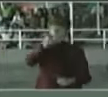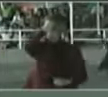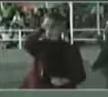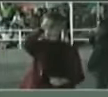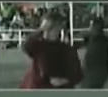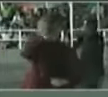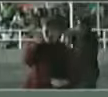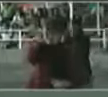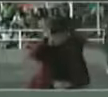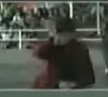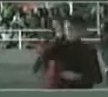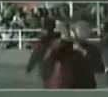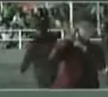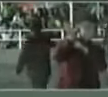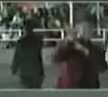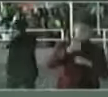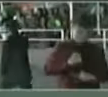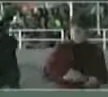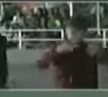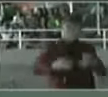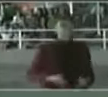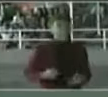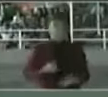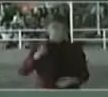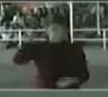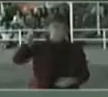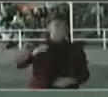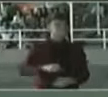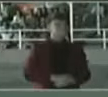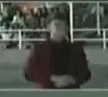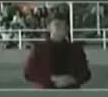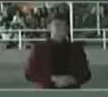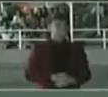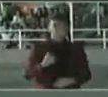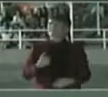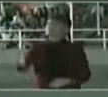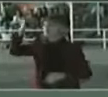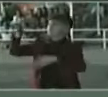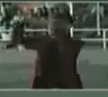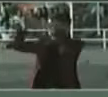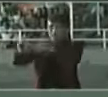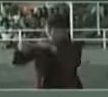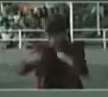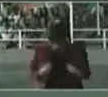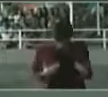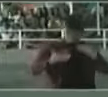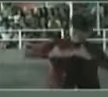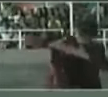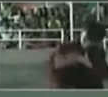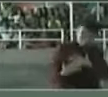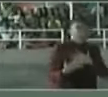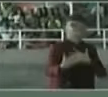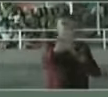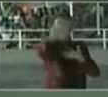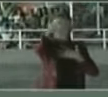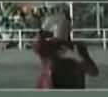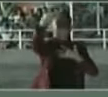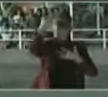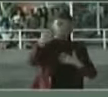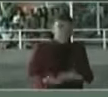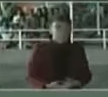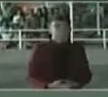roca. Él es el gran yo soy. Él es el verdadero Dios y la vida eterna.